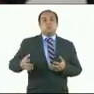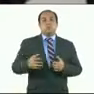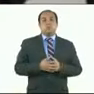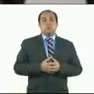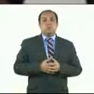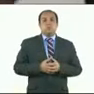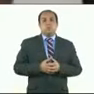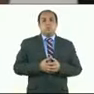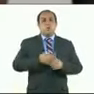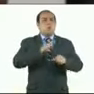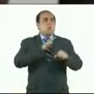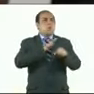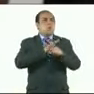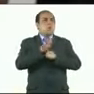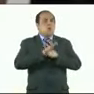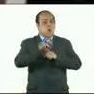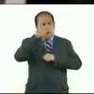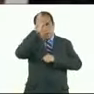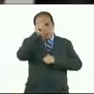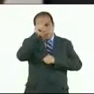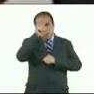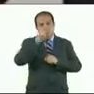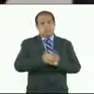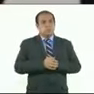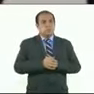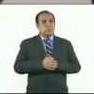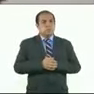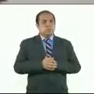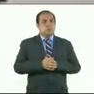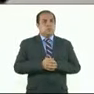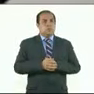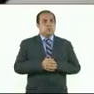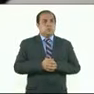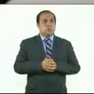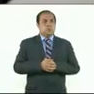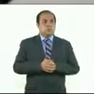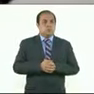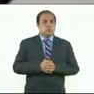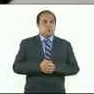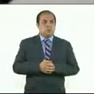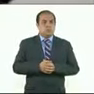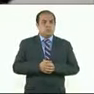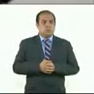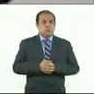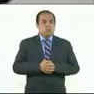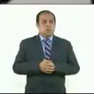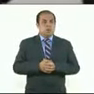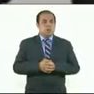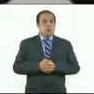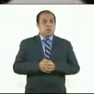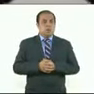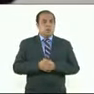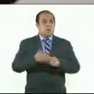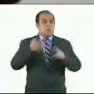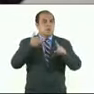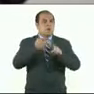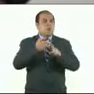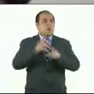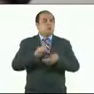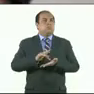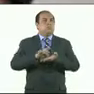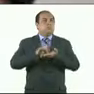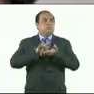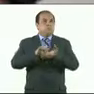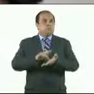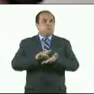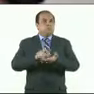¿qué acordaron, qué tema fue principalmente, se perfilaron para apoyar a los diputados, cómo fue el